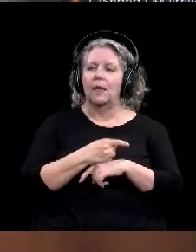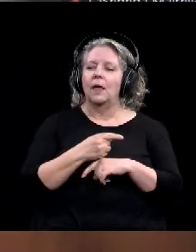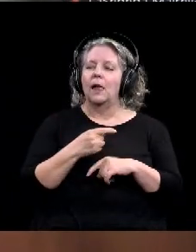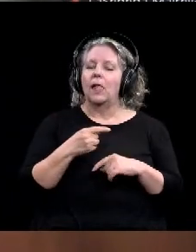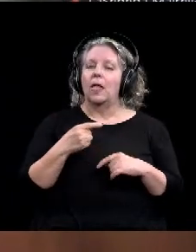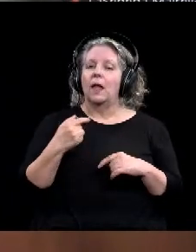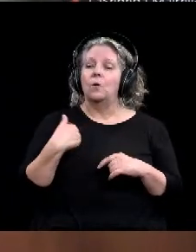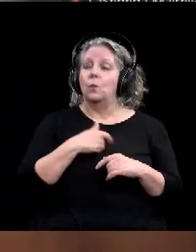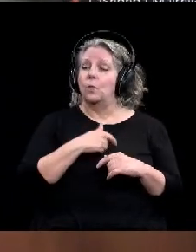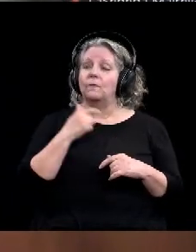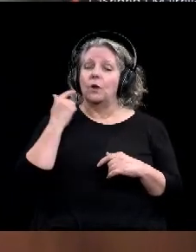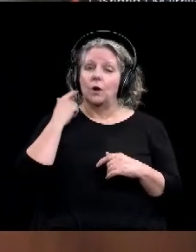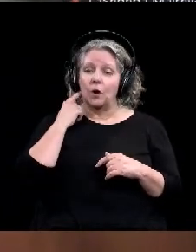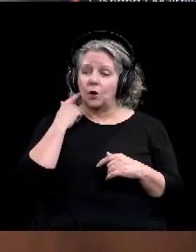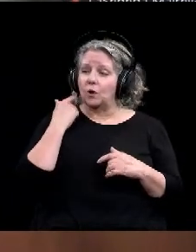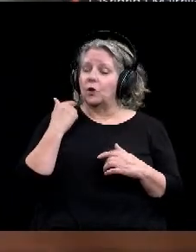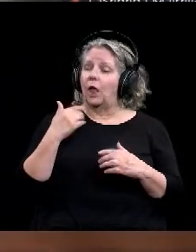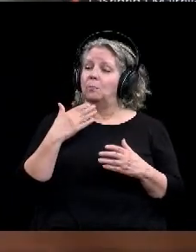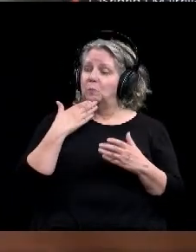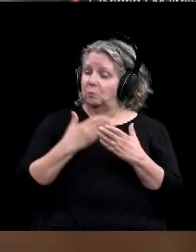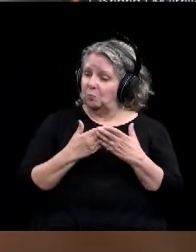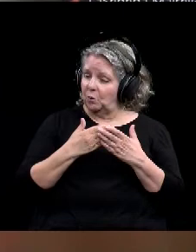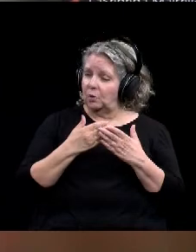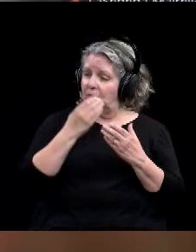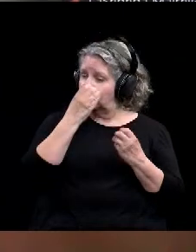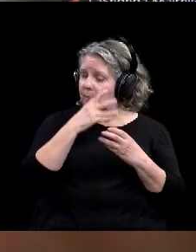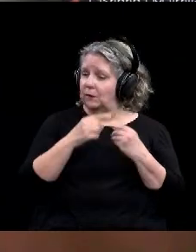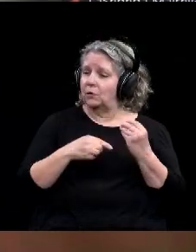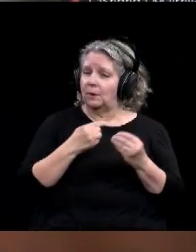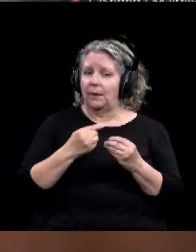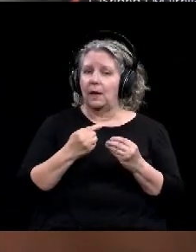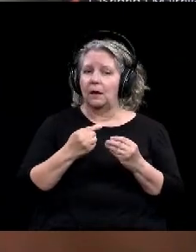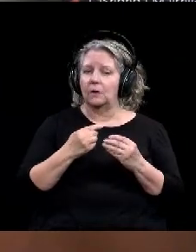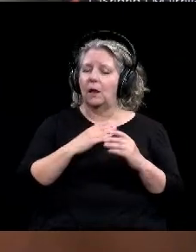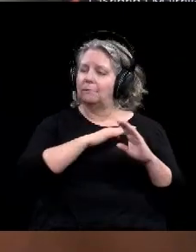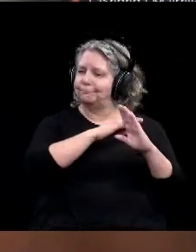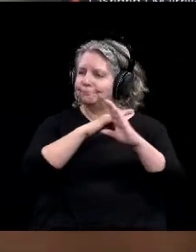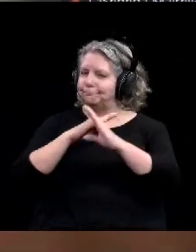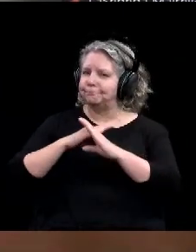palabras muy buenas